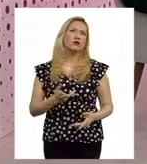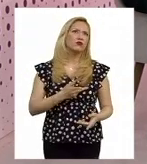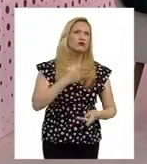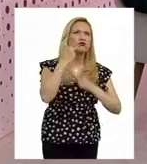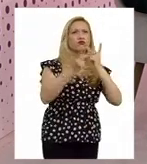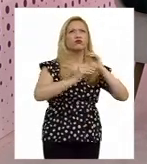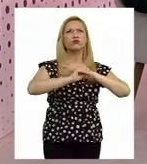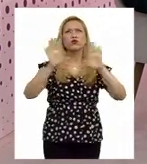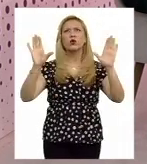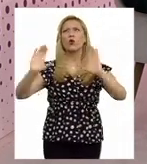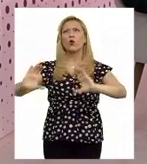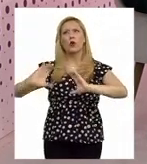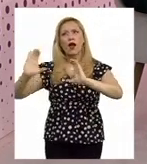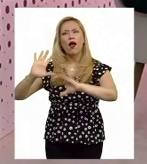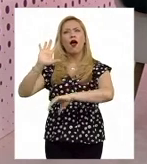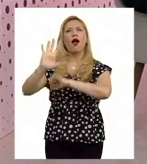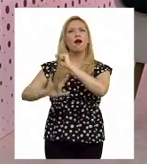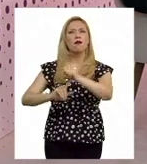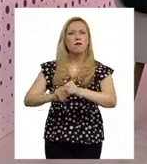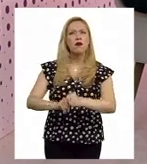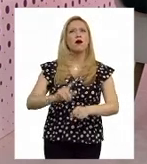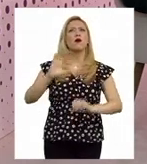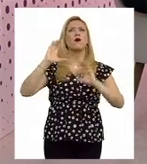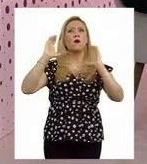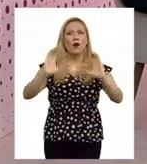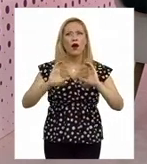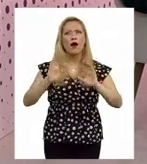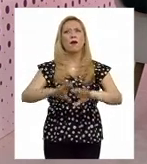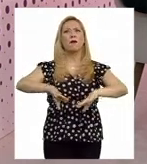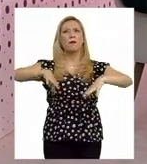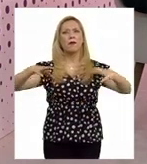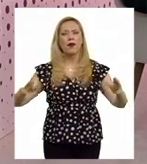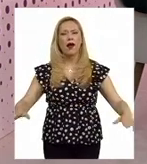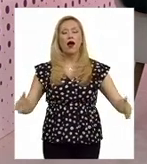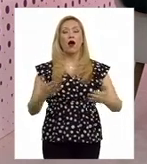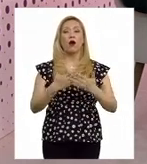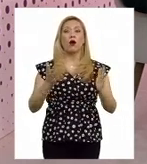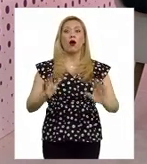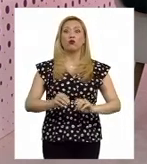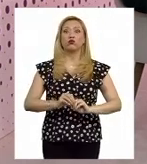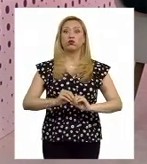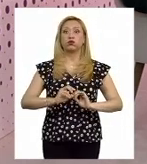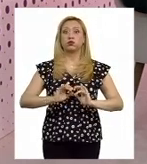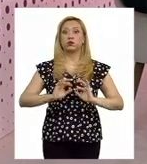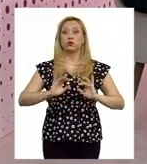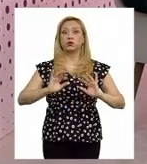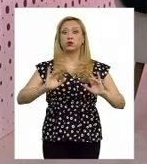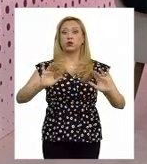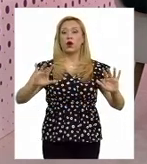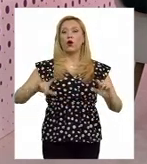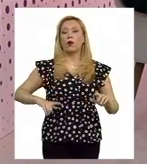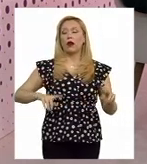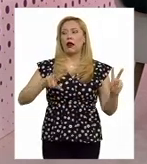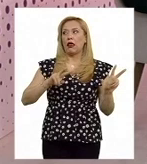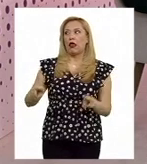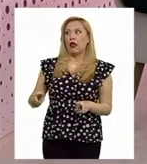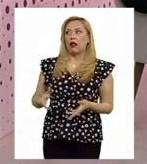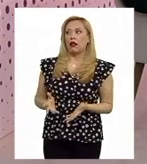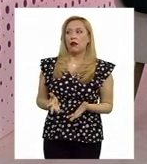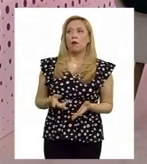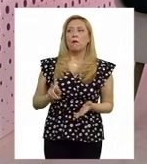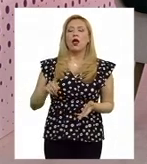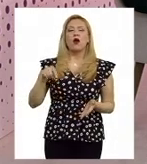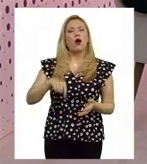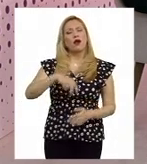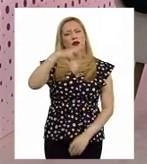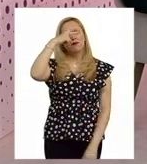por eso ha tenido como un despunte o un repunte este tema en la agenda pública, pero que probablemente en la región e incluso